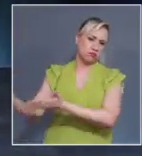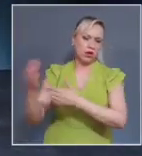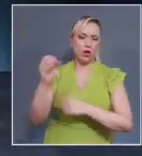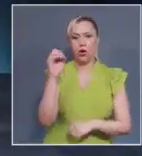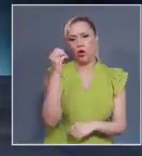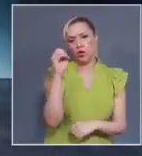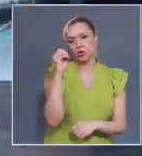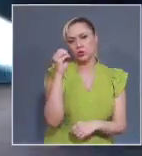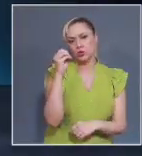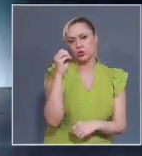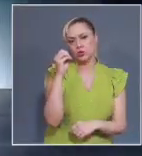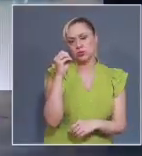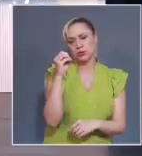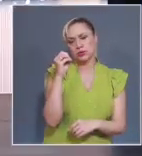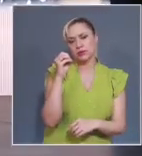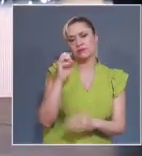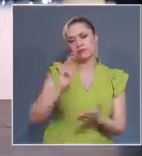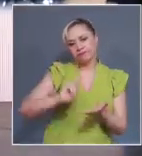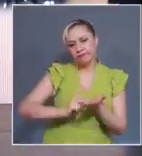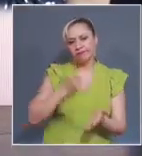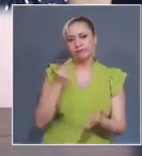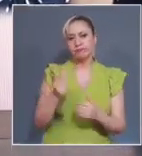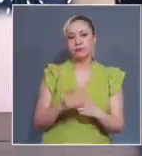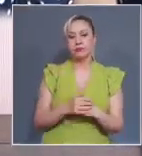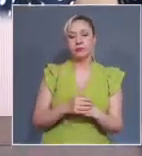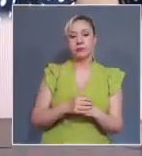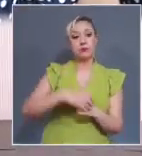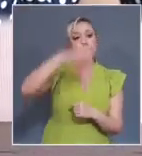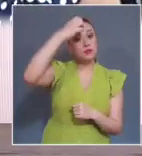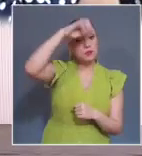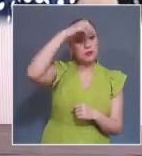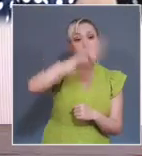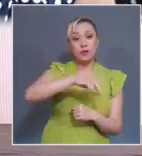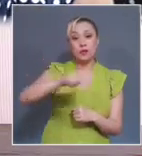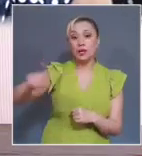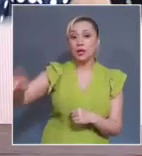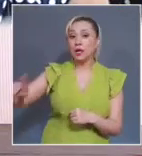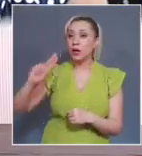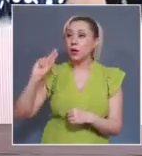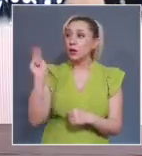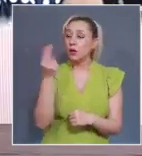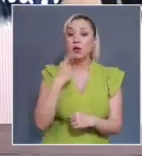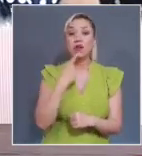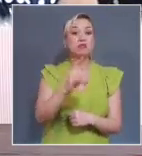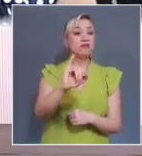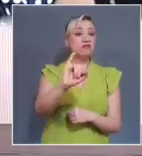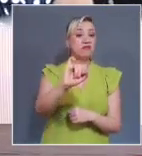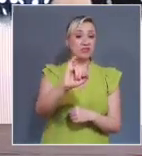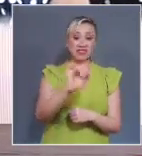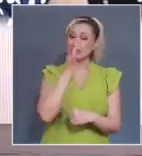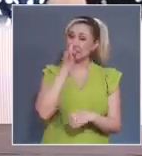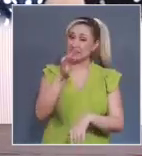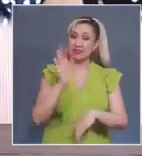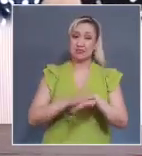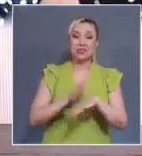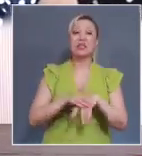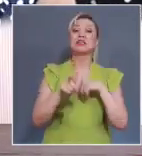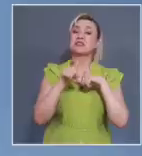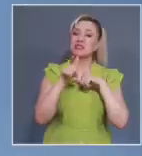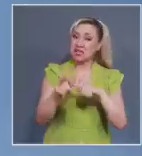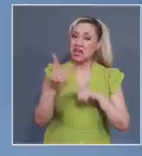Además, especialistas universitarios adelantaron que persistirán las altas temperaturas en las distintas regiones del país.